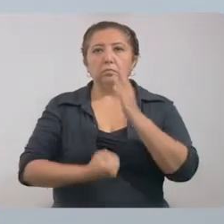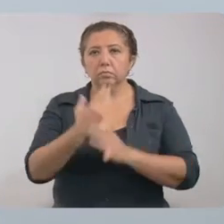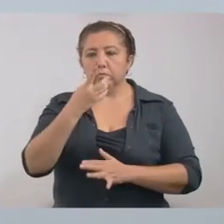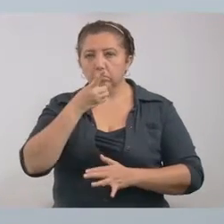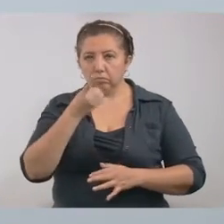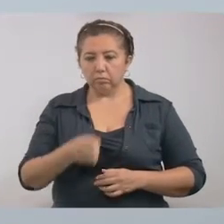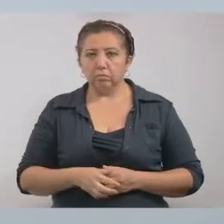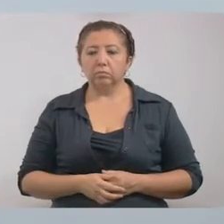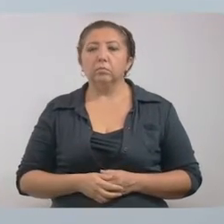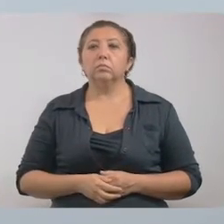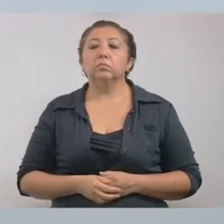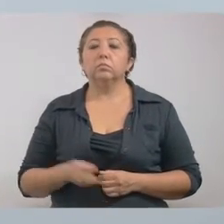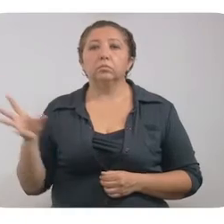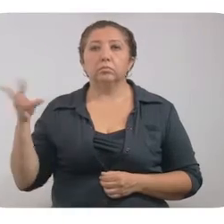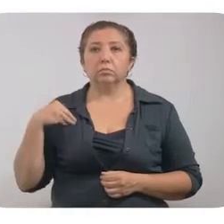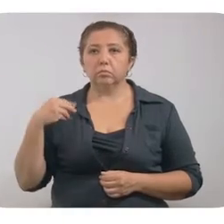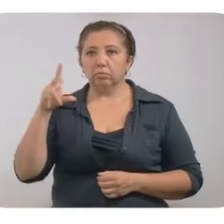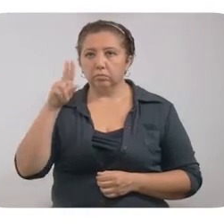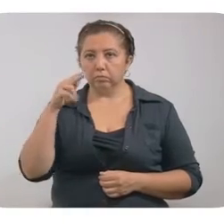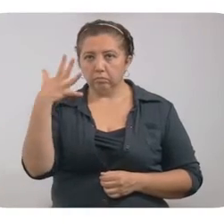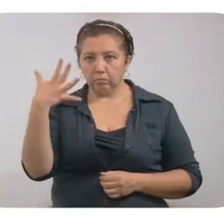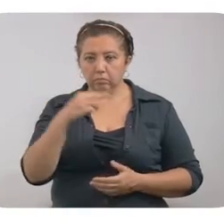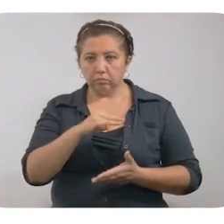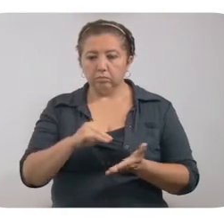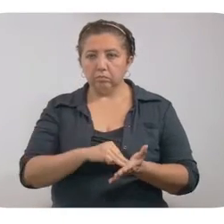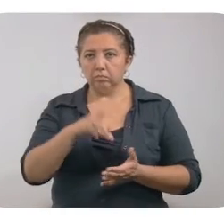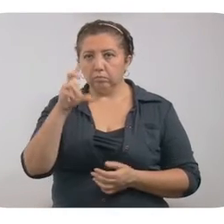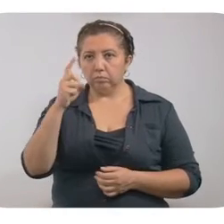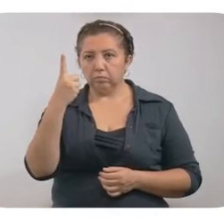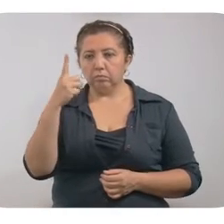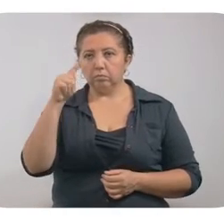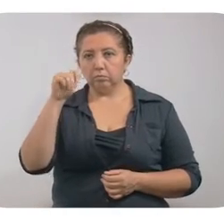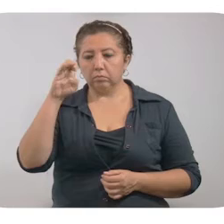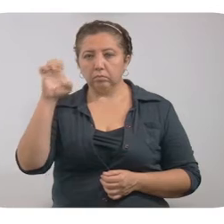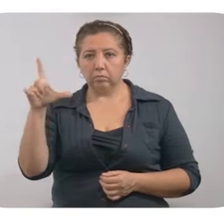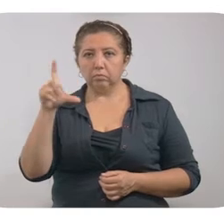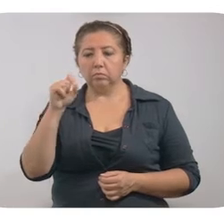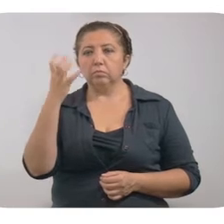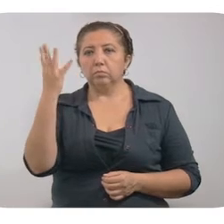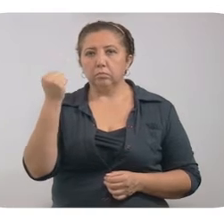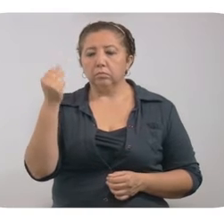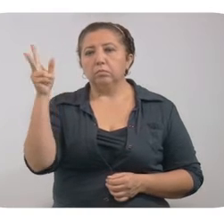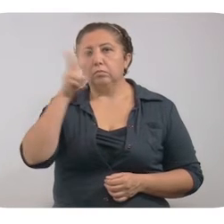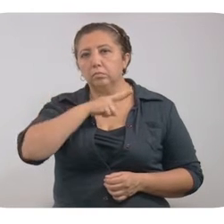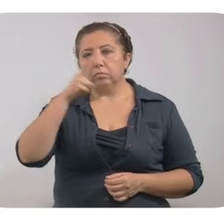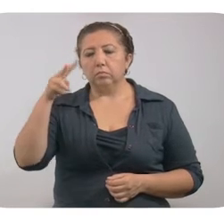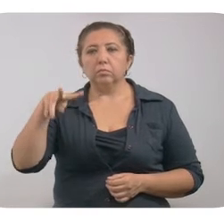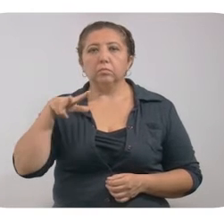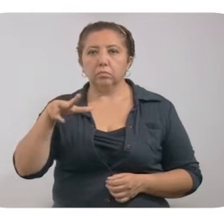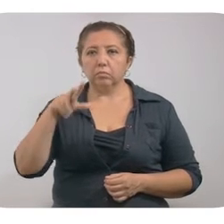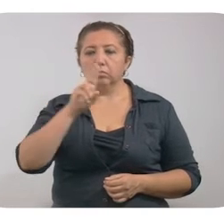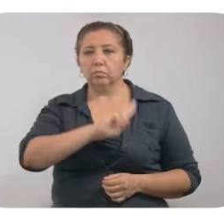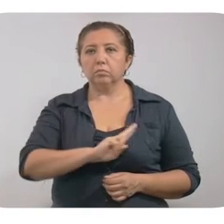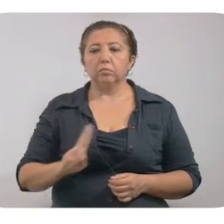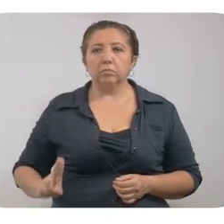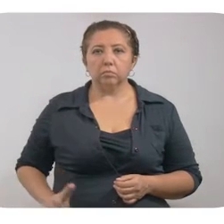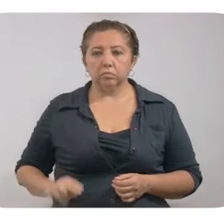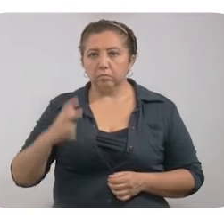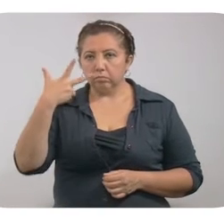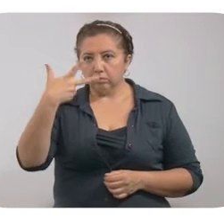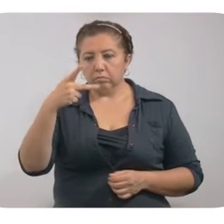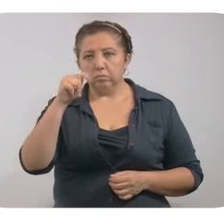226 nuevos contagios de coronavirus, 85 en Mérida, 31 en Ticul, 29 en Valladolid, 18 en